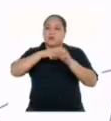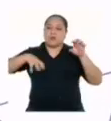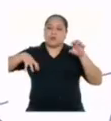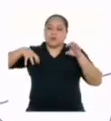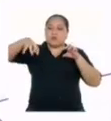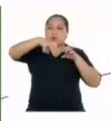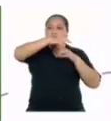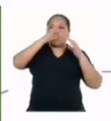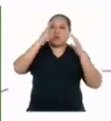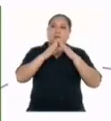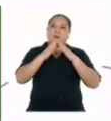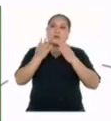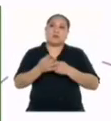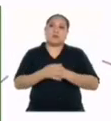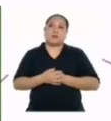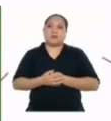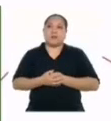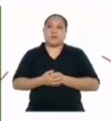casa.